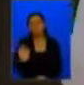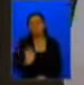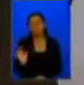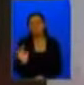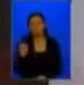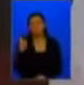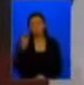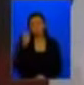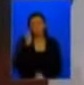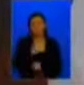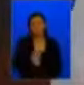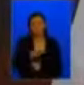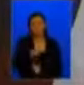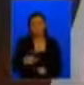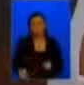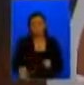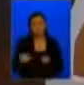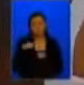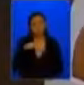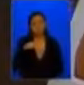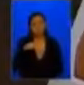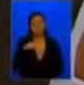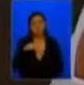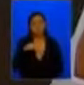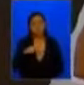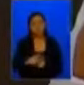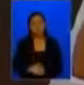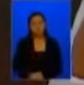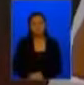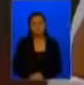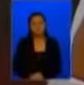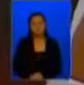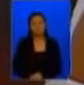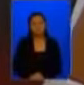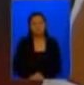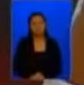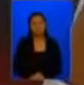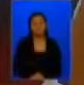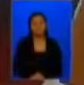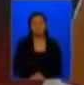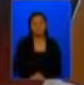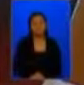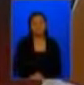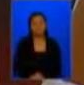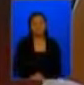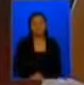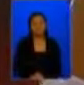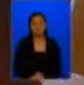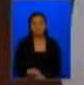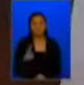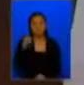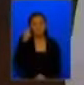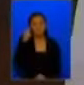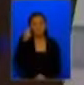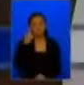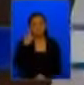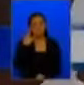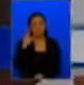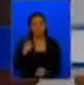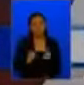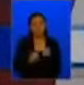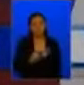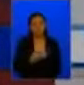social cristiano también, Delfín de Osvaldo Hurtado, de cuyo gobierno fue superministro Guillermo Lasso,